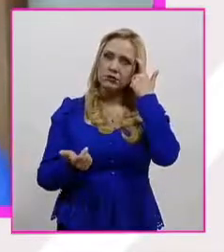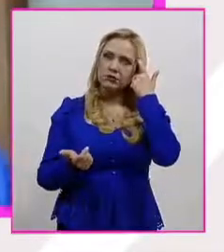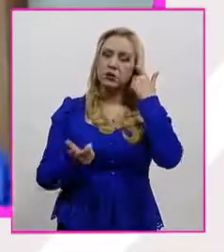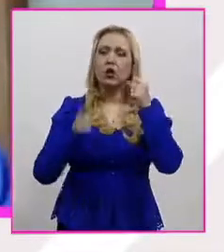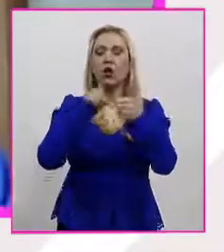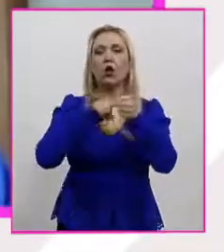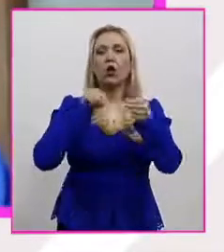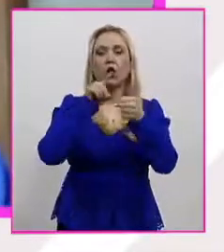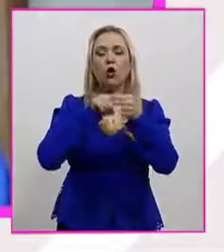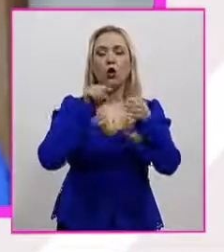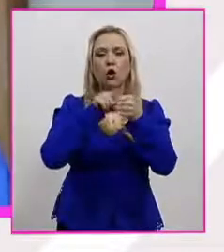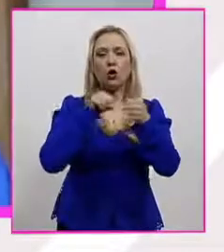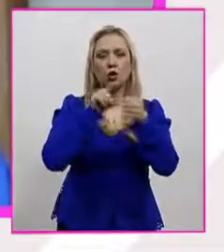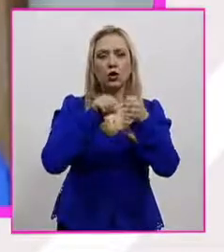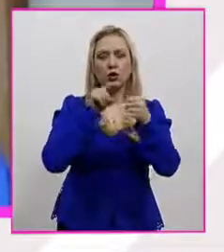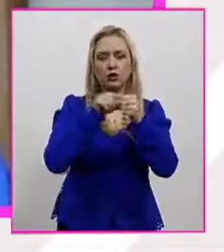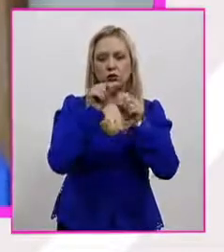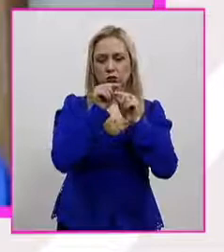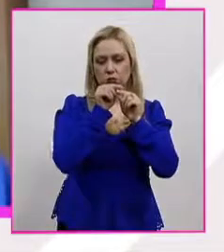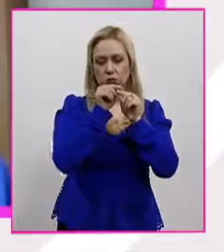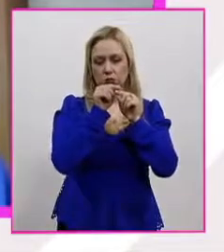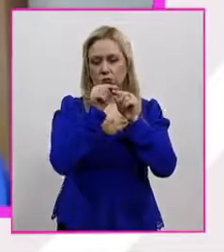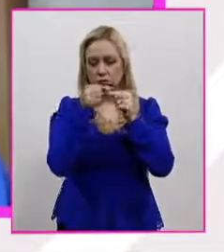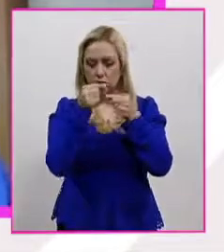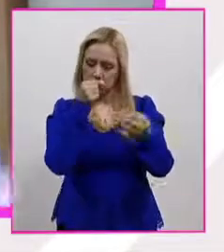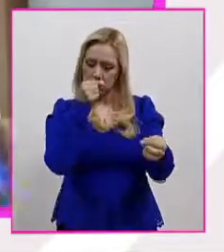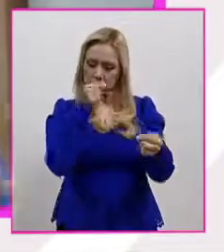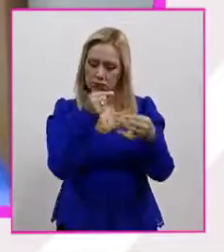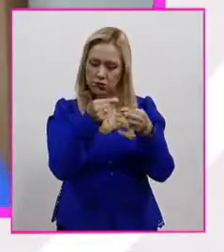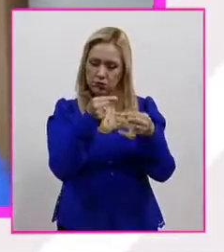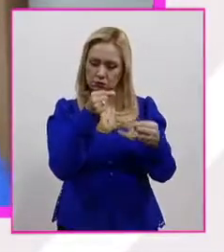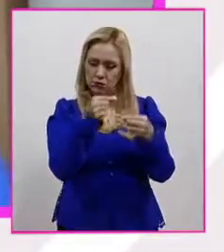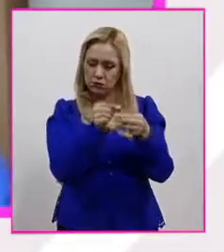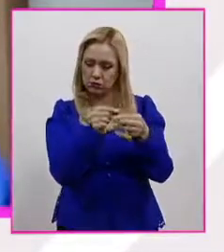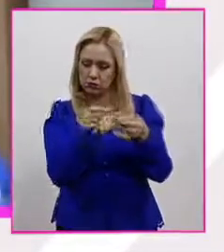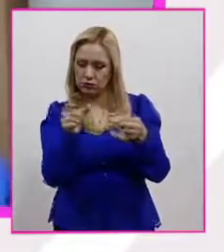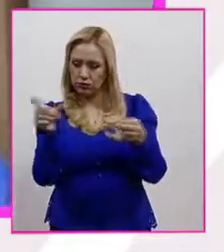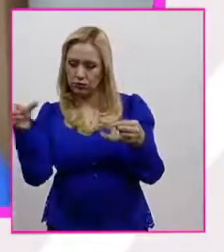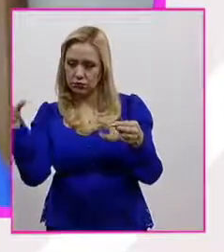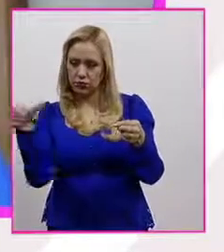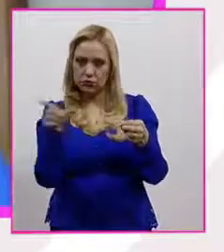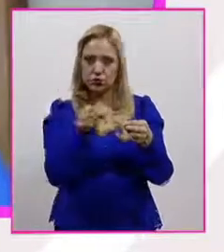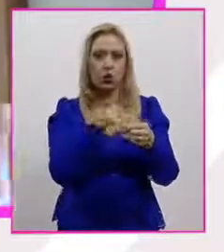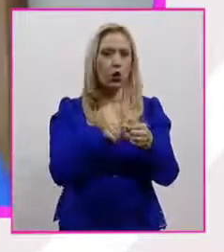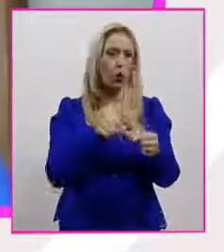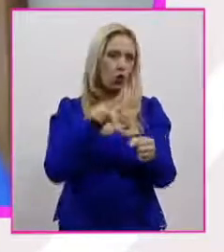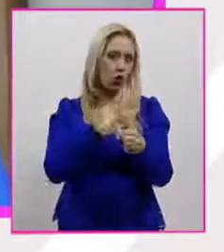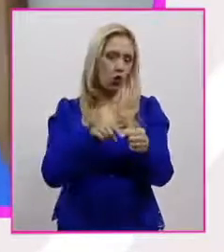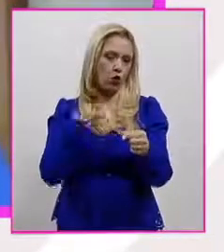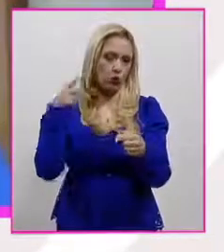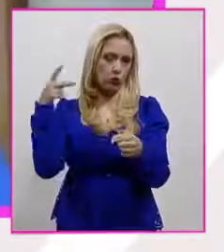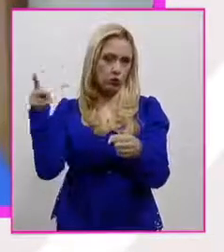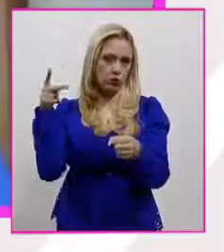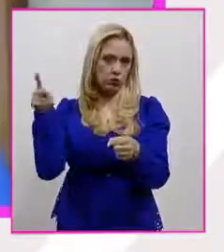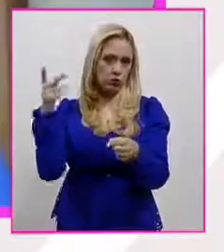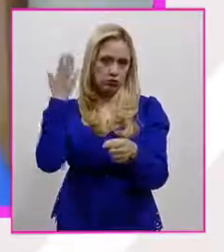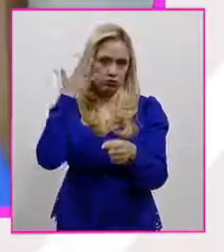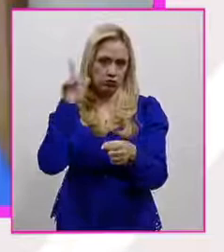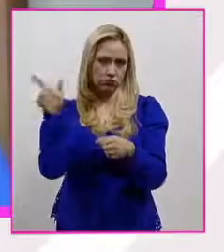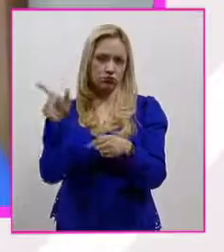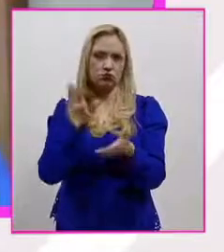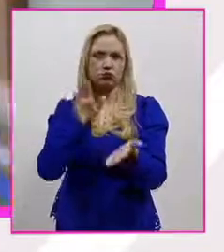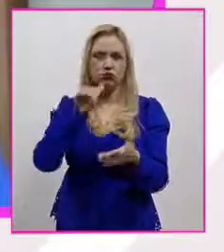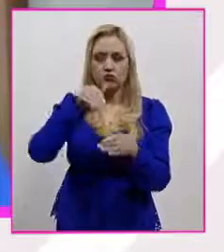colorímetros ópticos. El colorímetro es un instrumento que se utiliza en la industria del color, que la industria del color va desde las